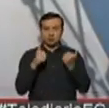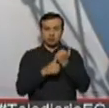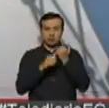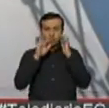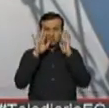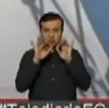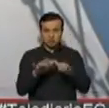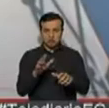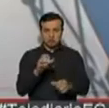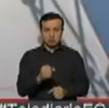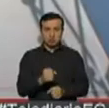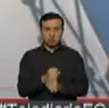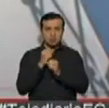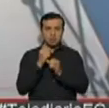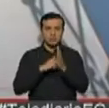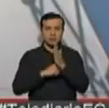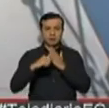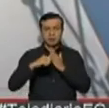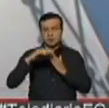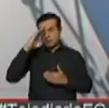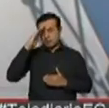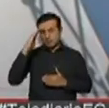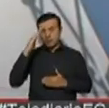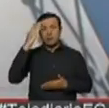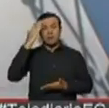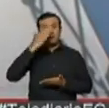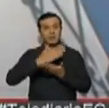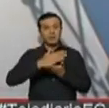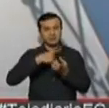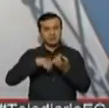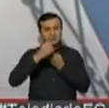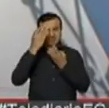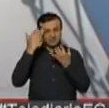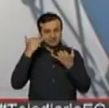de Seguridad Ciudadana del Ministerio del Interior. Hacemos una pausa